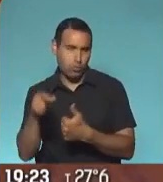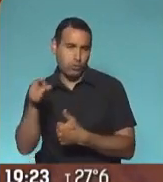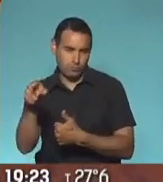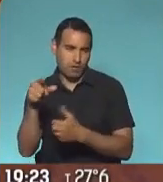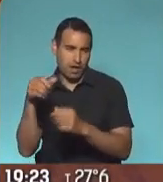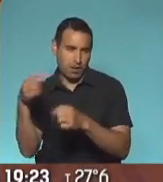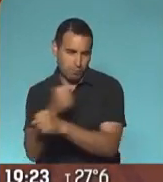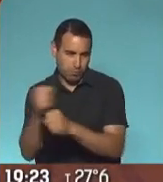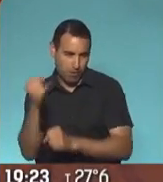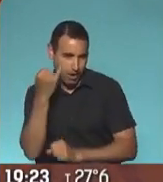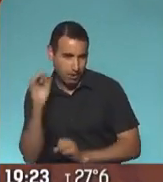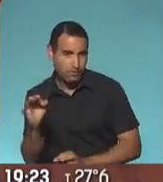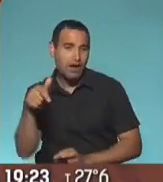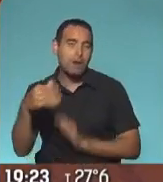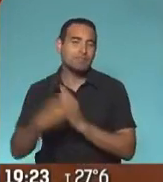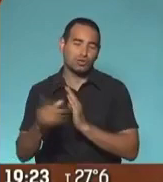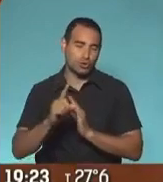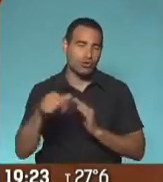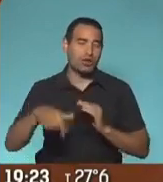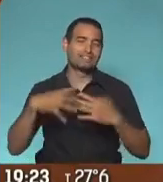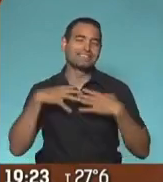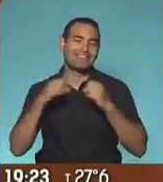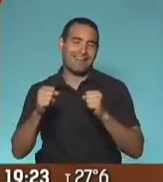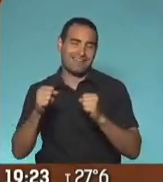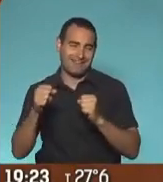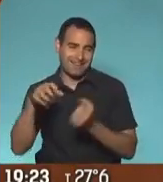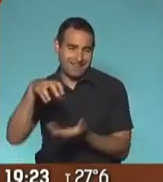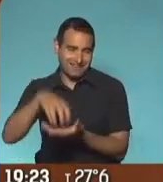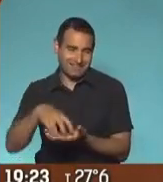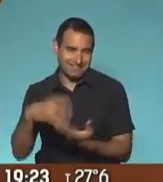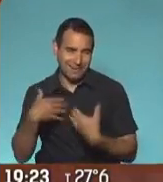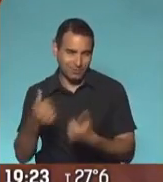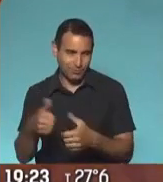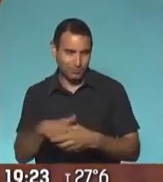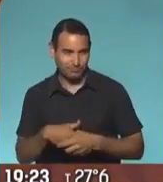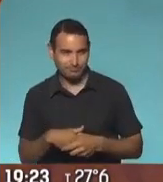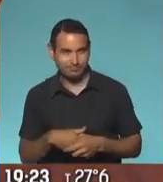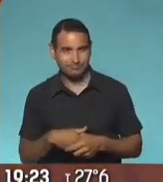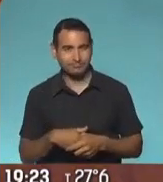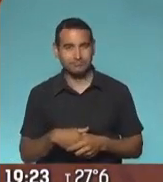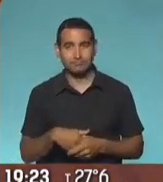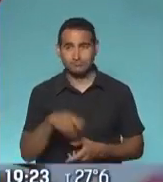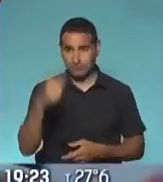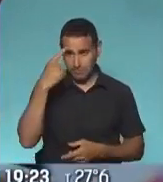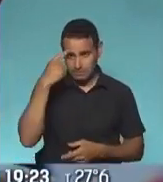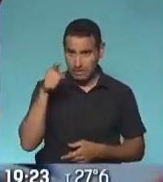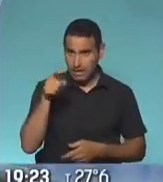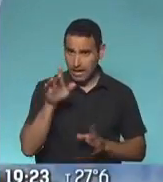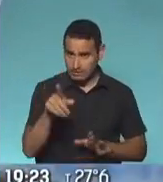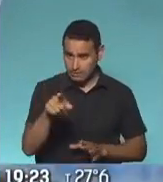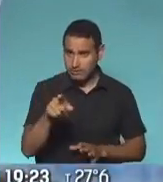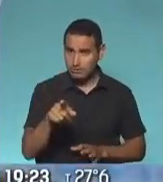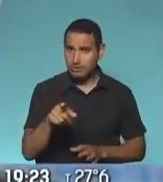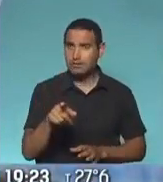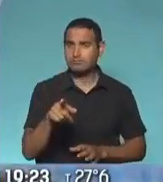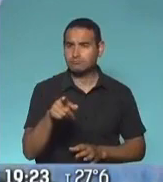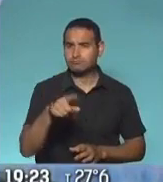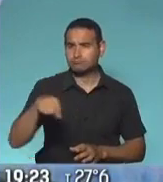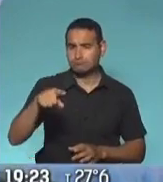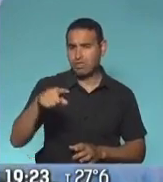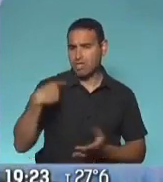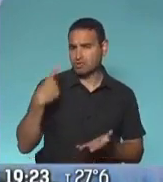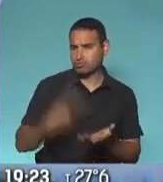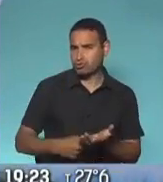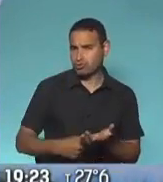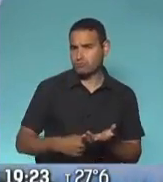ya no es ministerio, de la Secretaría de Salud. ¿Creen que ese es el punto por el cual deciden de